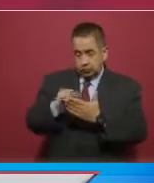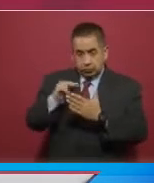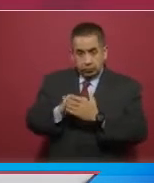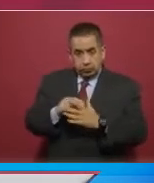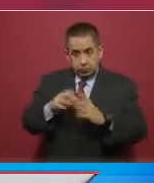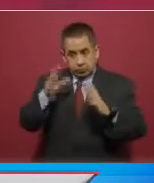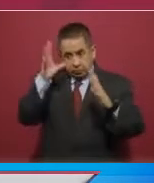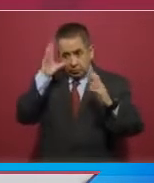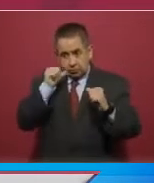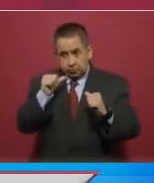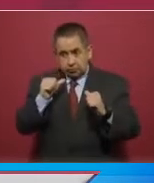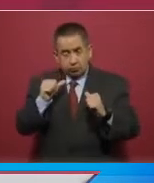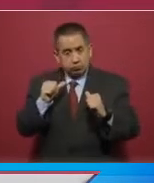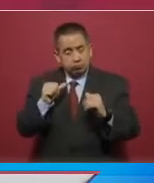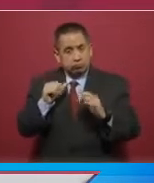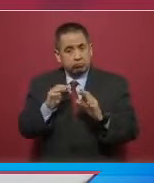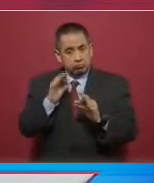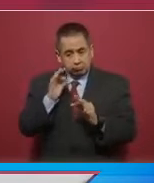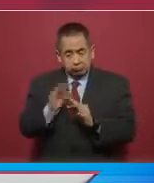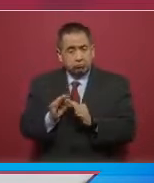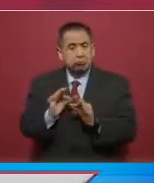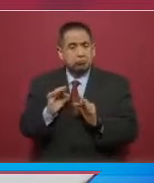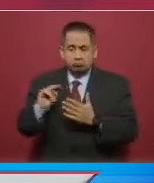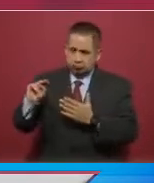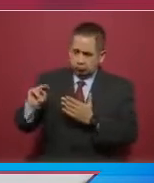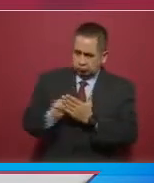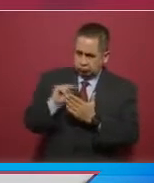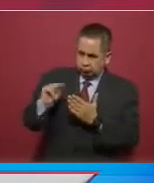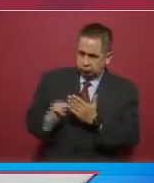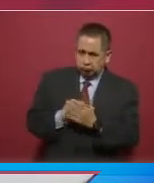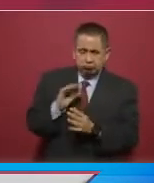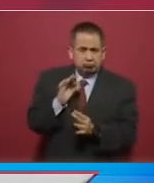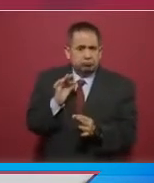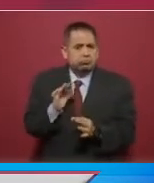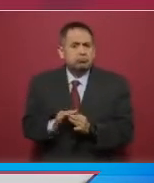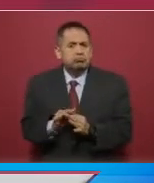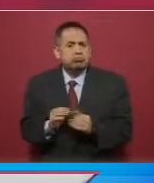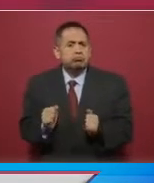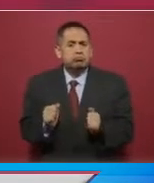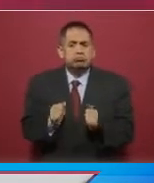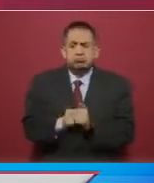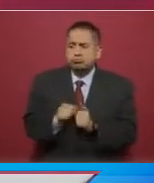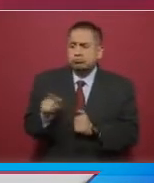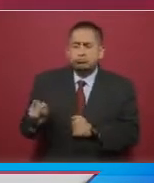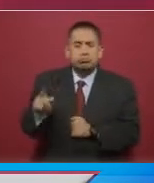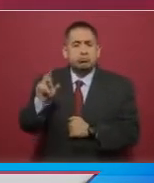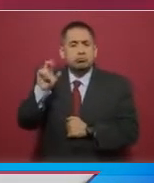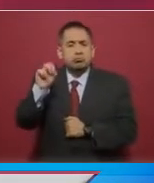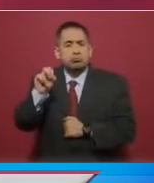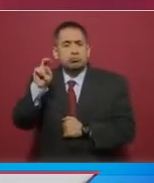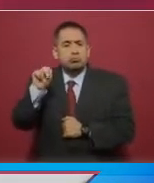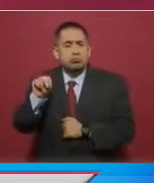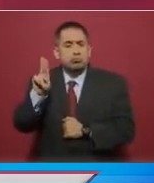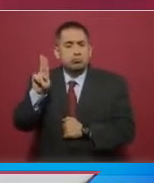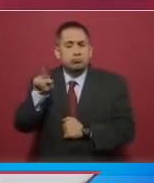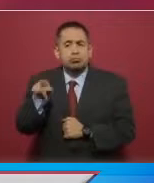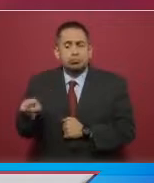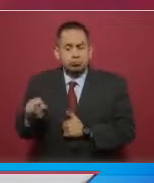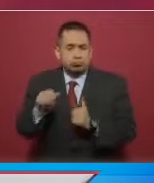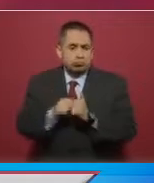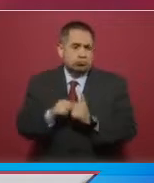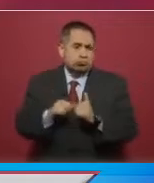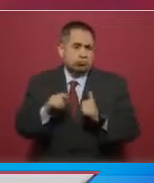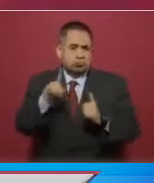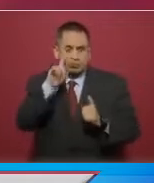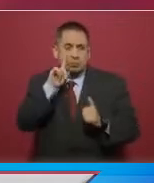reconciliación en México. Este esfuerzo surge del impedimento constitucional de la participación de las Fuerzas Armadas vinculada con la seguridad pública.